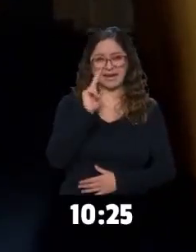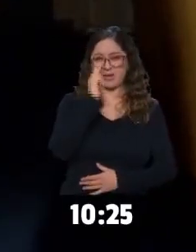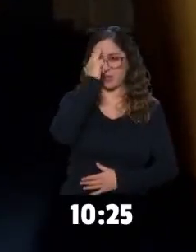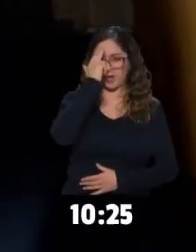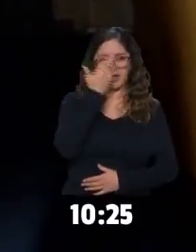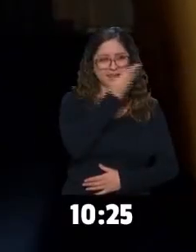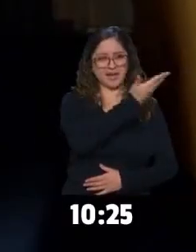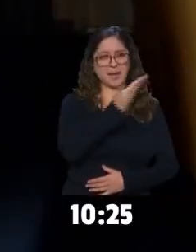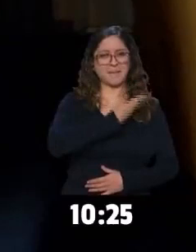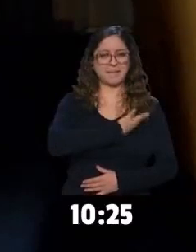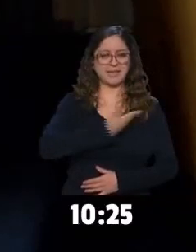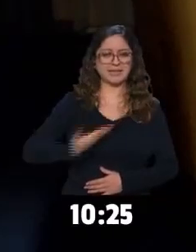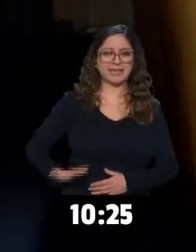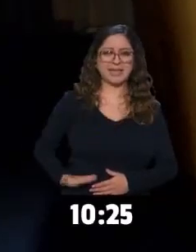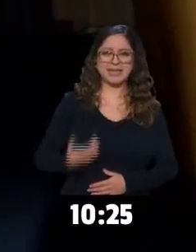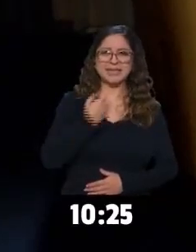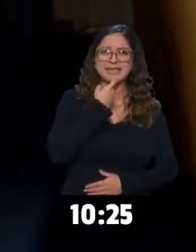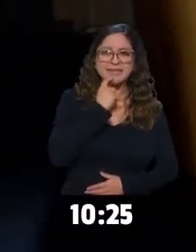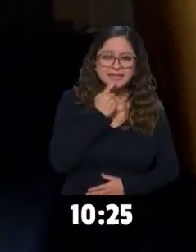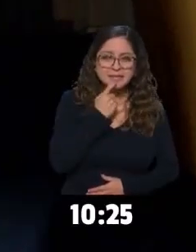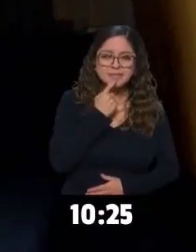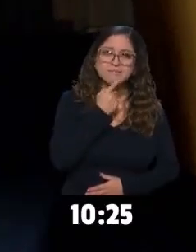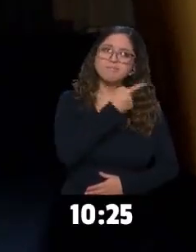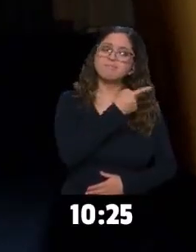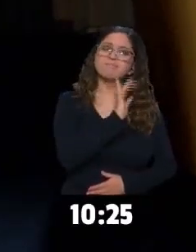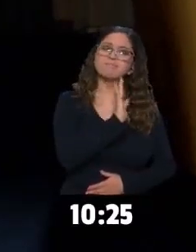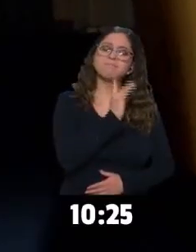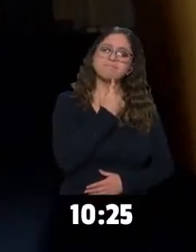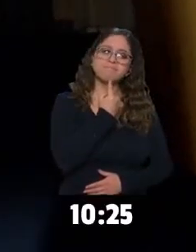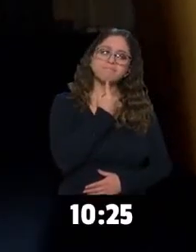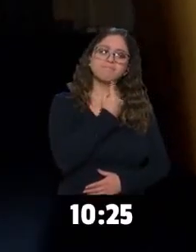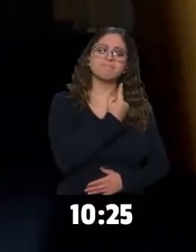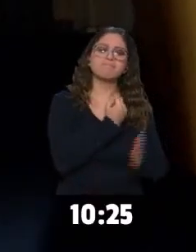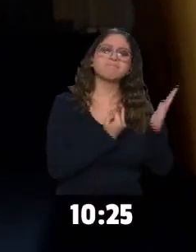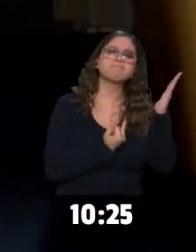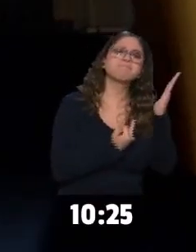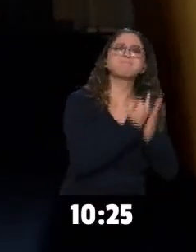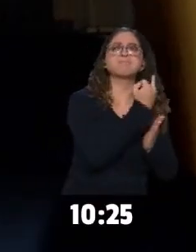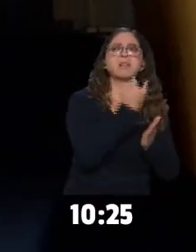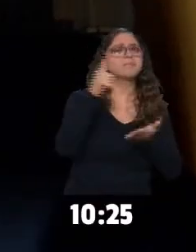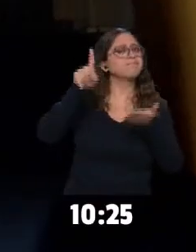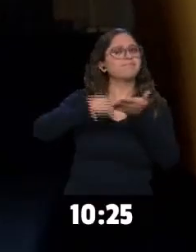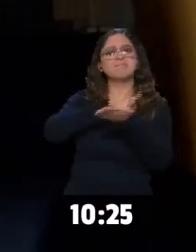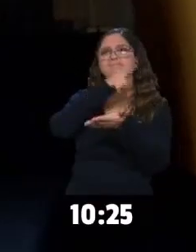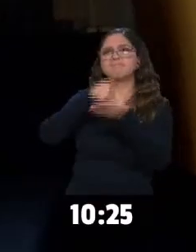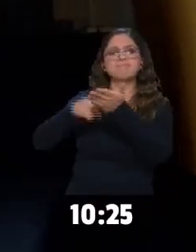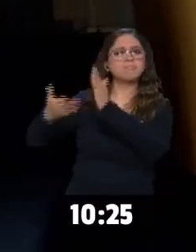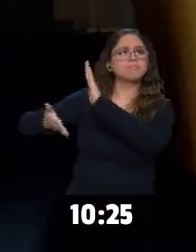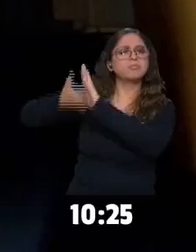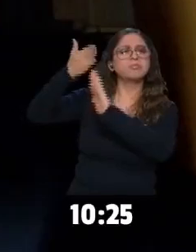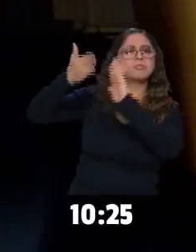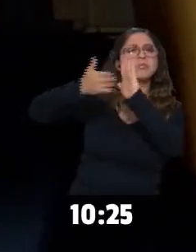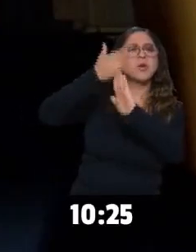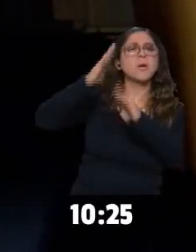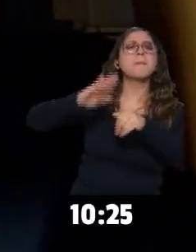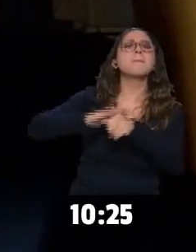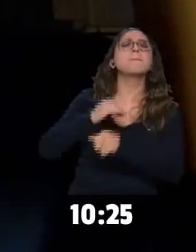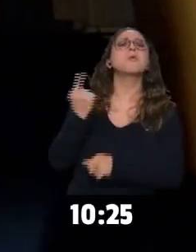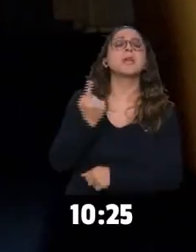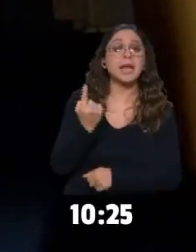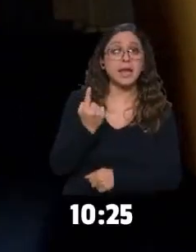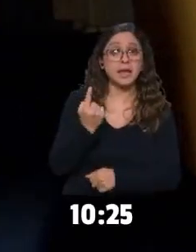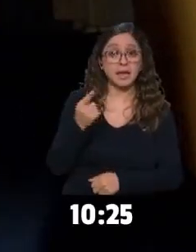primera. Bueno, la decisión de la cancelación se dio incluso unos días antes de la toma de posesión